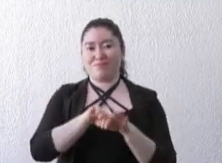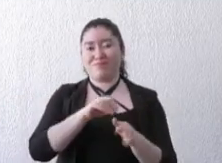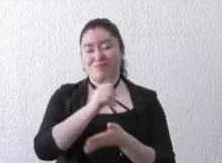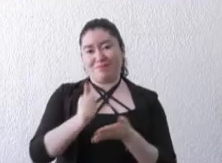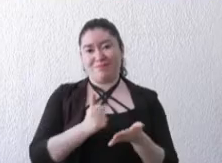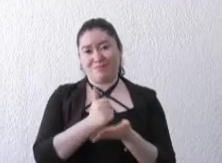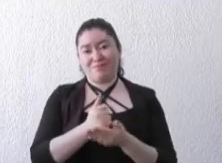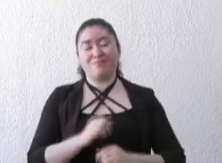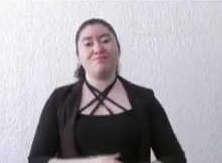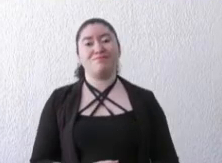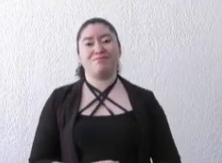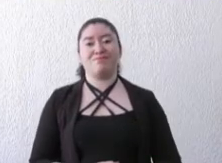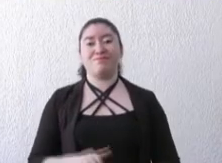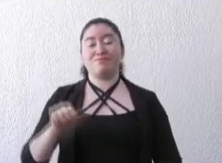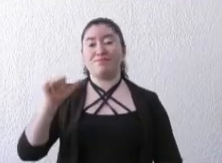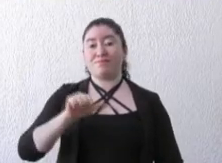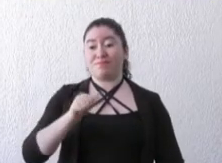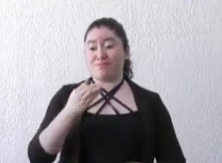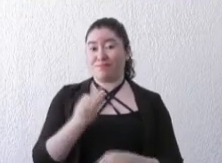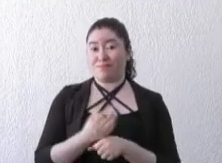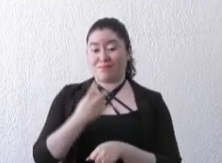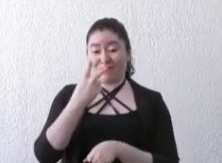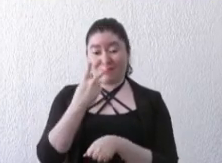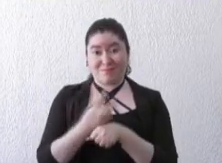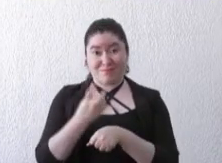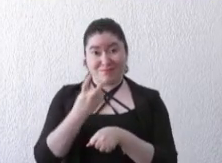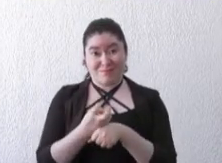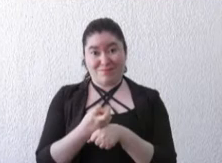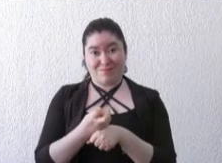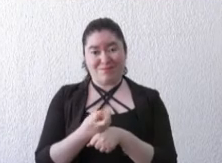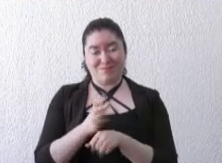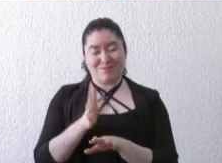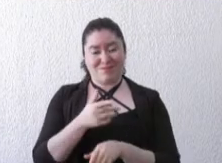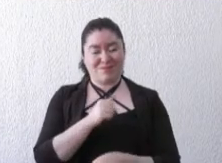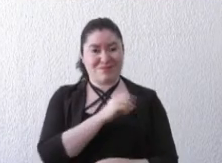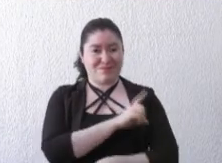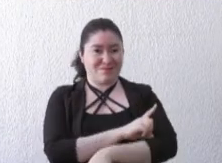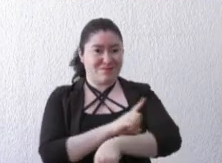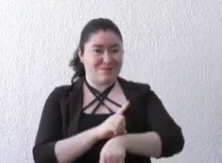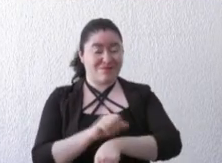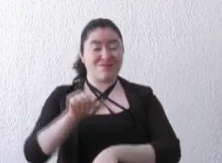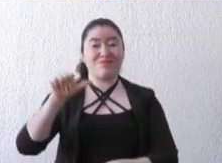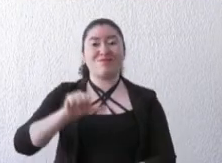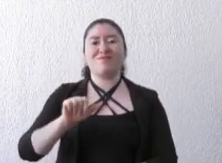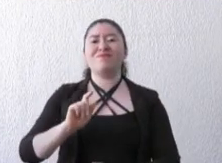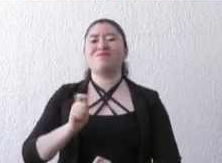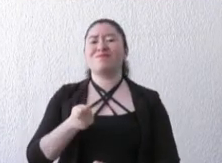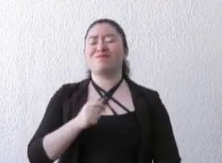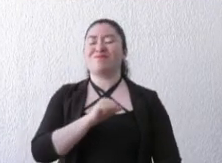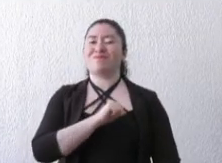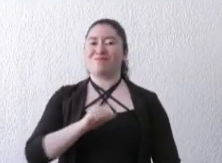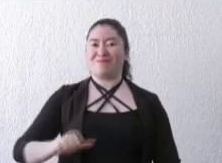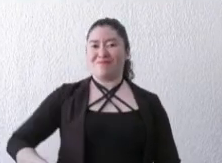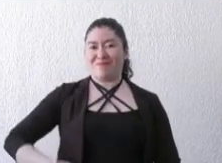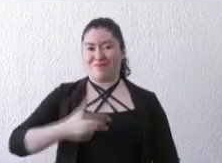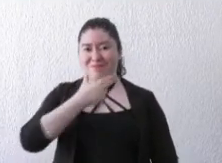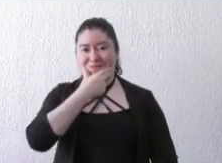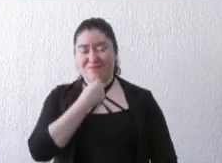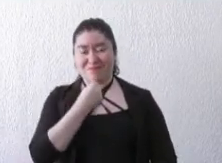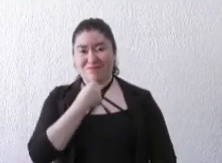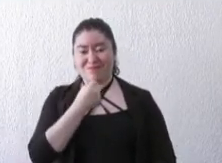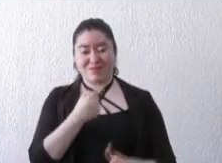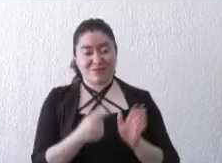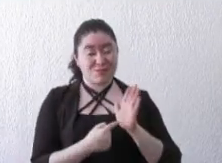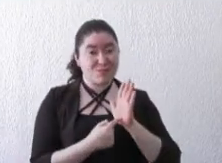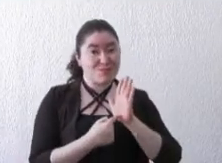que es por segunda vez delegado, hoy alcalde, pues se ve reflejado este sueño que en